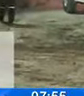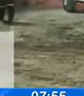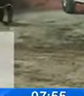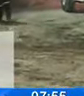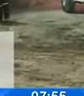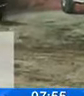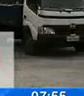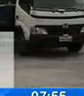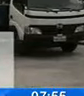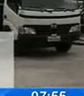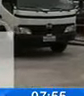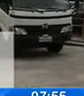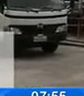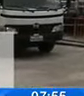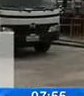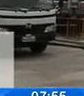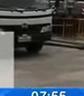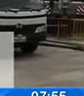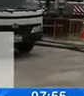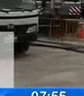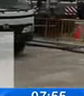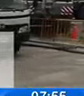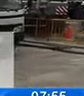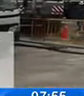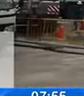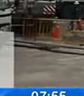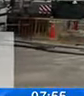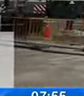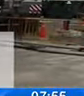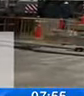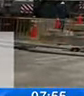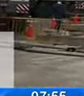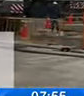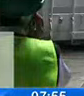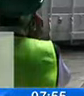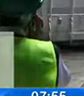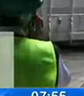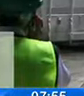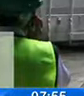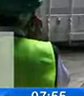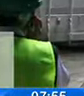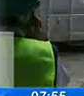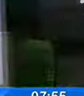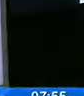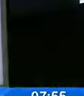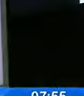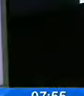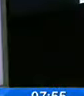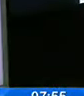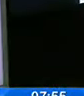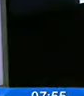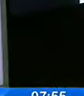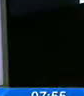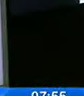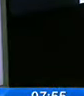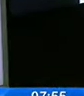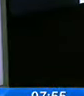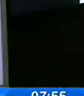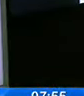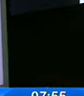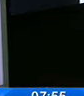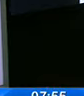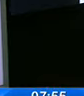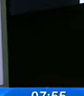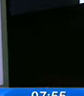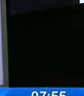de en Ecuador dice que quieren seguir en la obra del metro y no aceptan el depósito en noticias de política el presidente